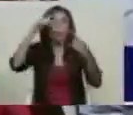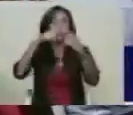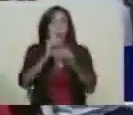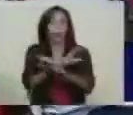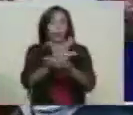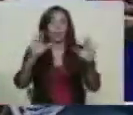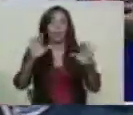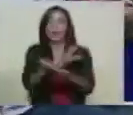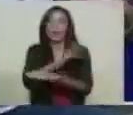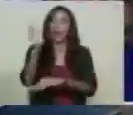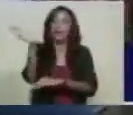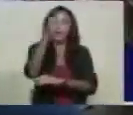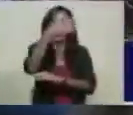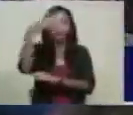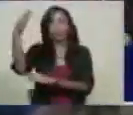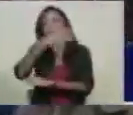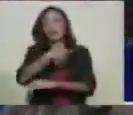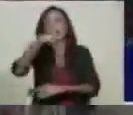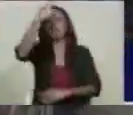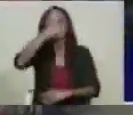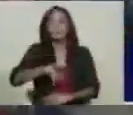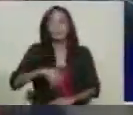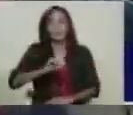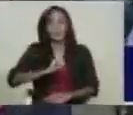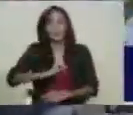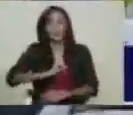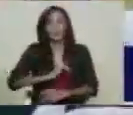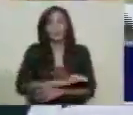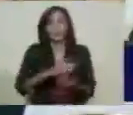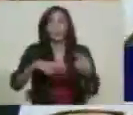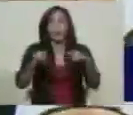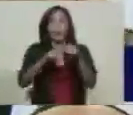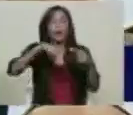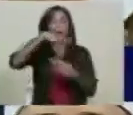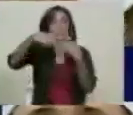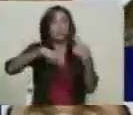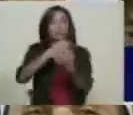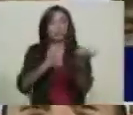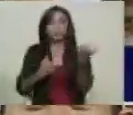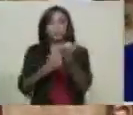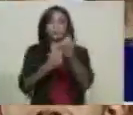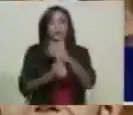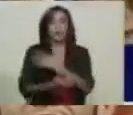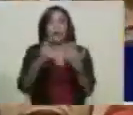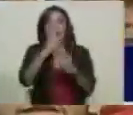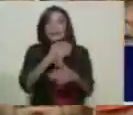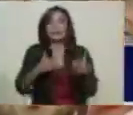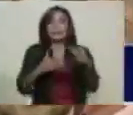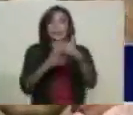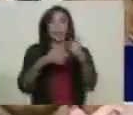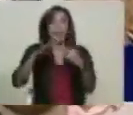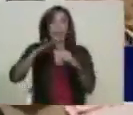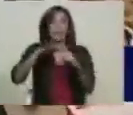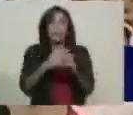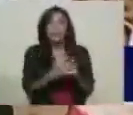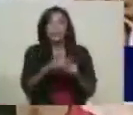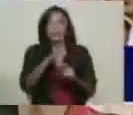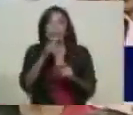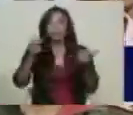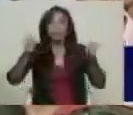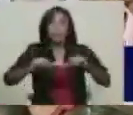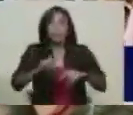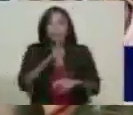alzando banderas de lucha y de dignidad, las banderas de la revolución, y que aún en estos tiempos se mantienen con compromiso y